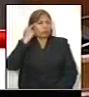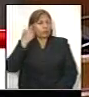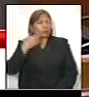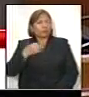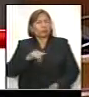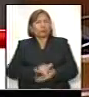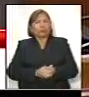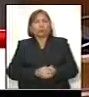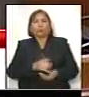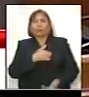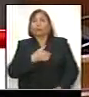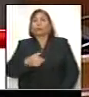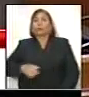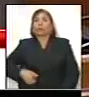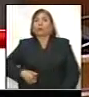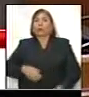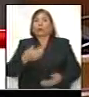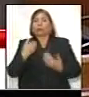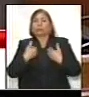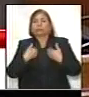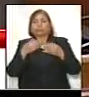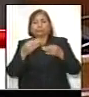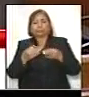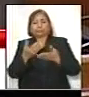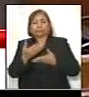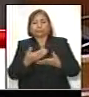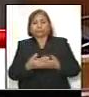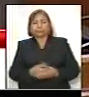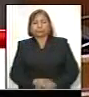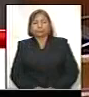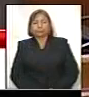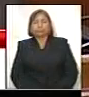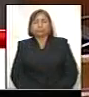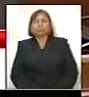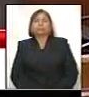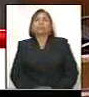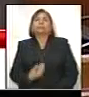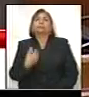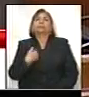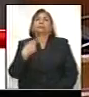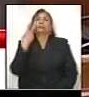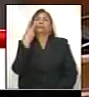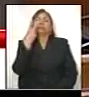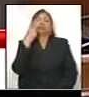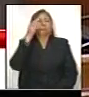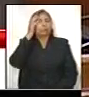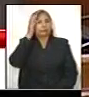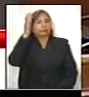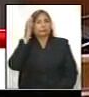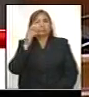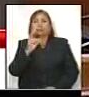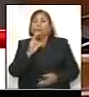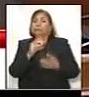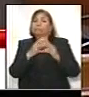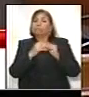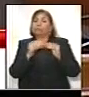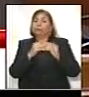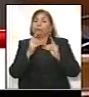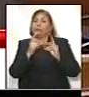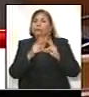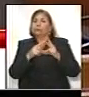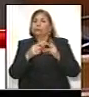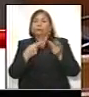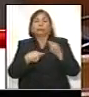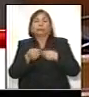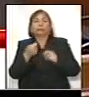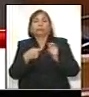que teniendo en cuenta que esto, como le repetía, tiene dos conceptos, uno el productivo y otro el comercial. El